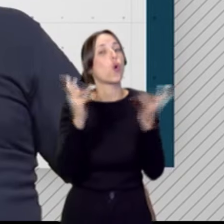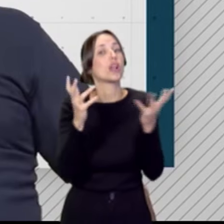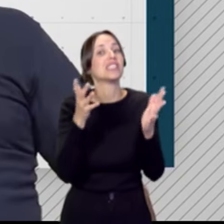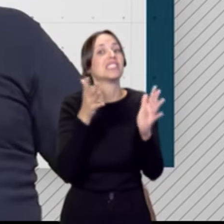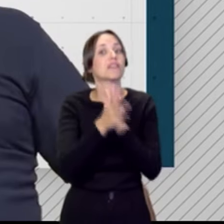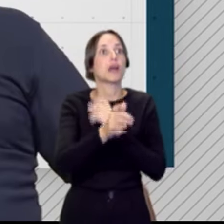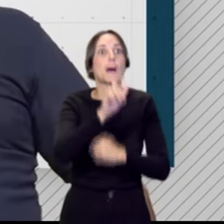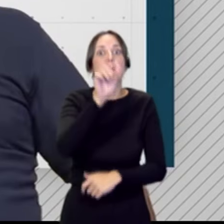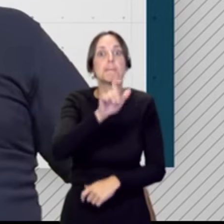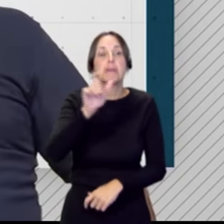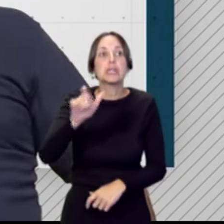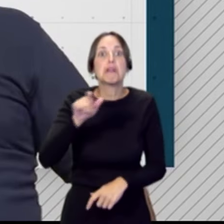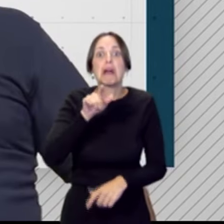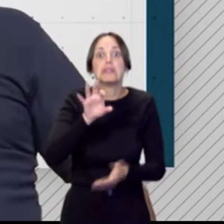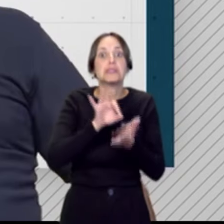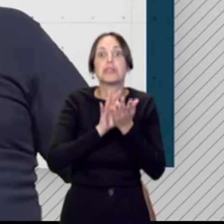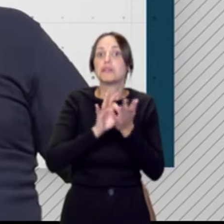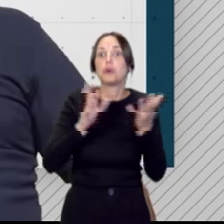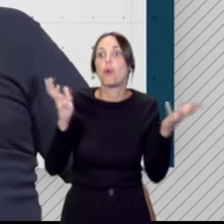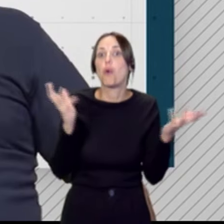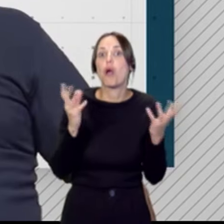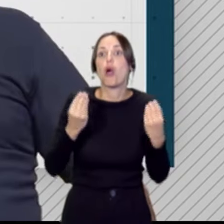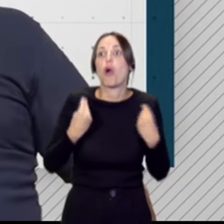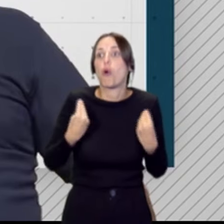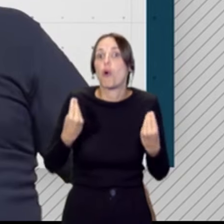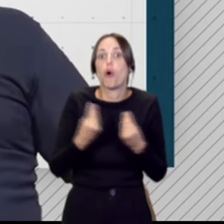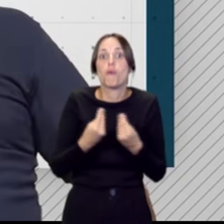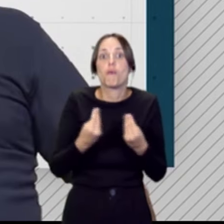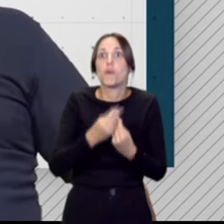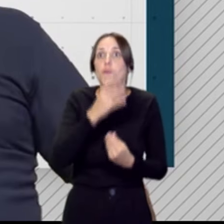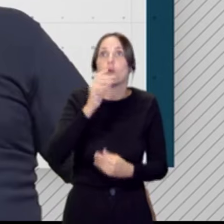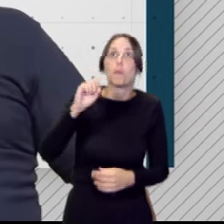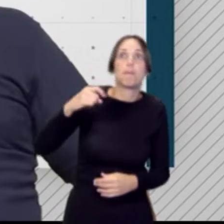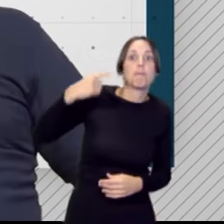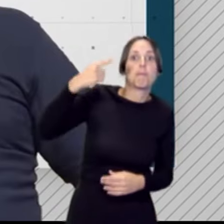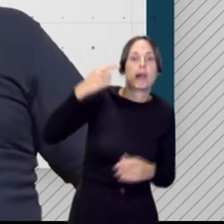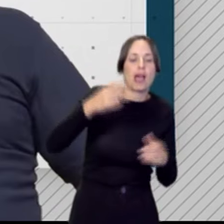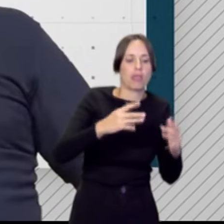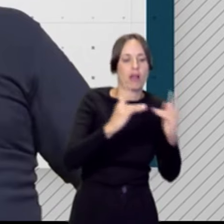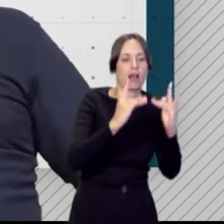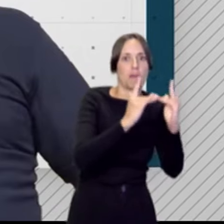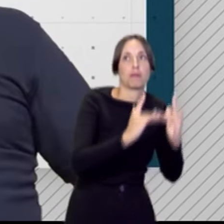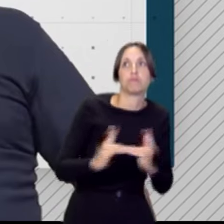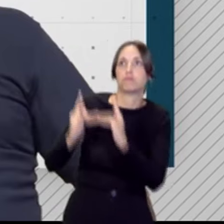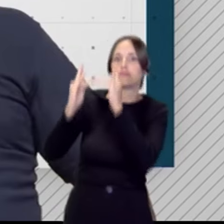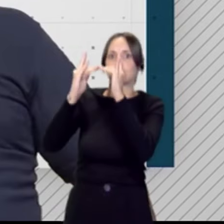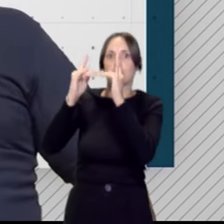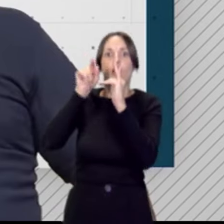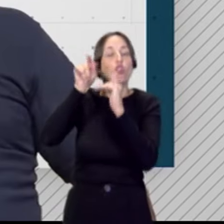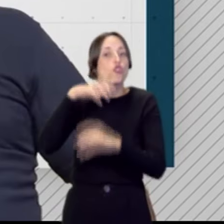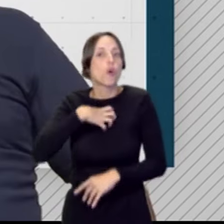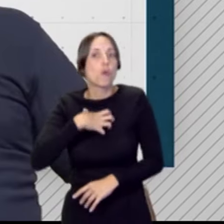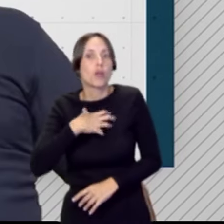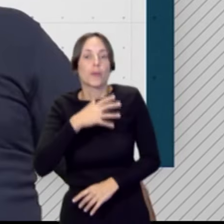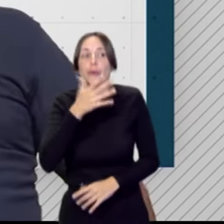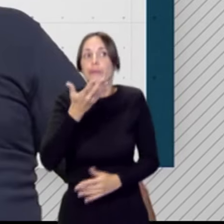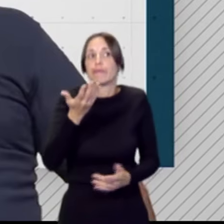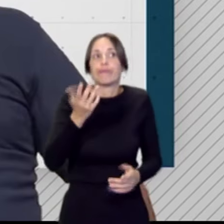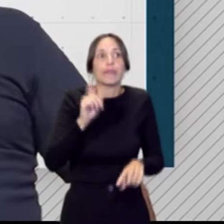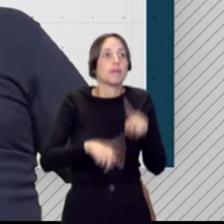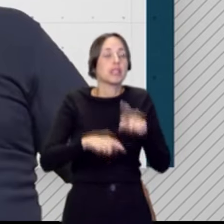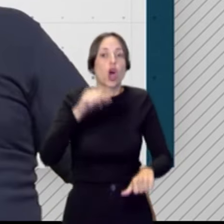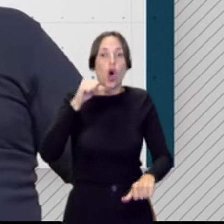conviviendo allí en el servicio de urgencia porque no se puede subir a planta, porque al final no se podrá operar. Bueno, se